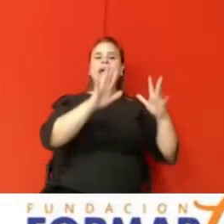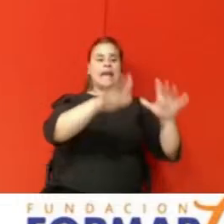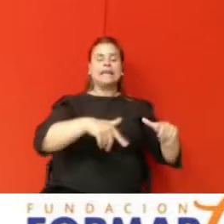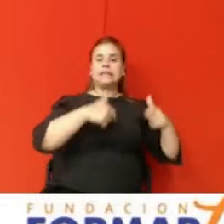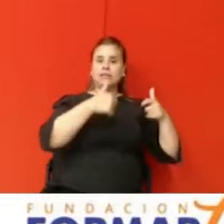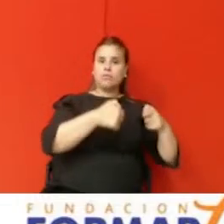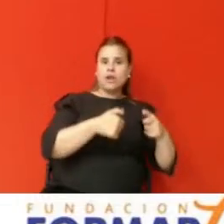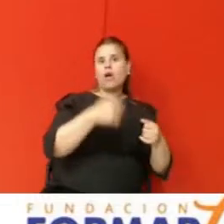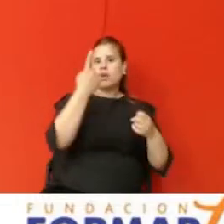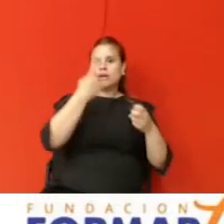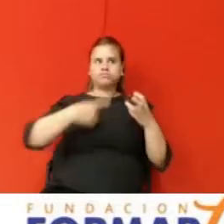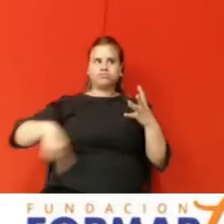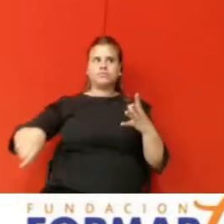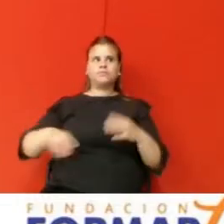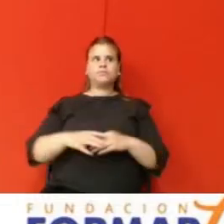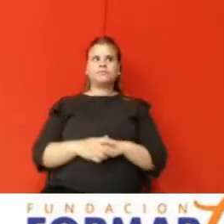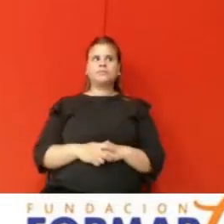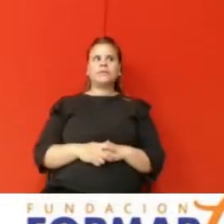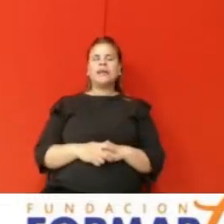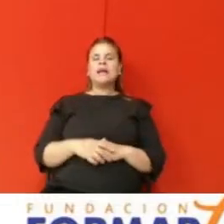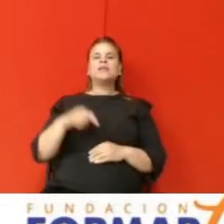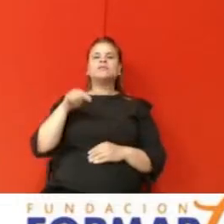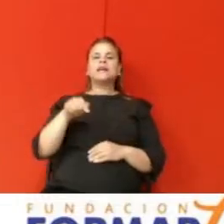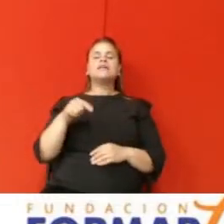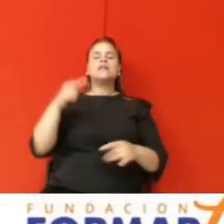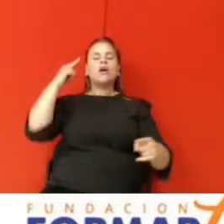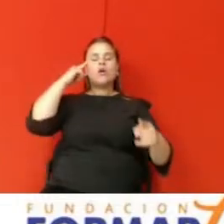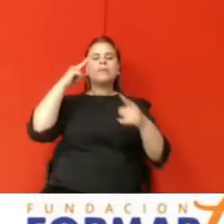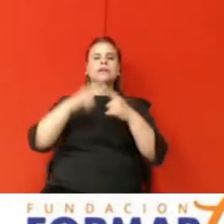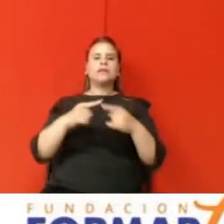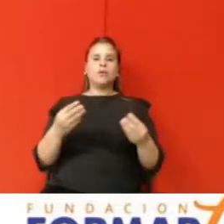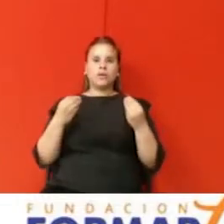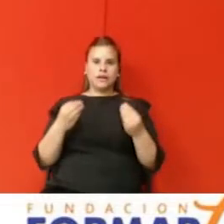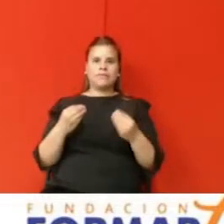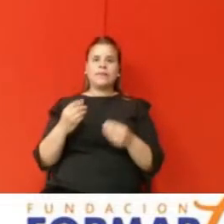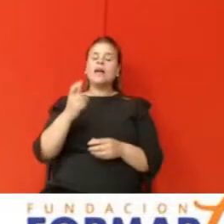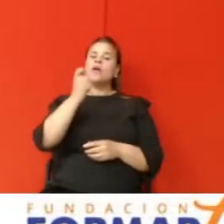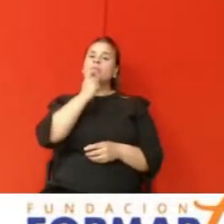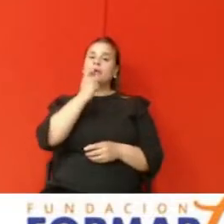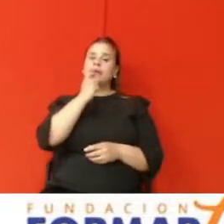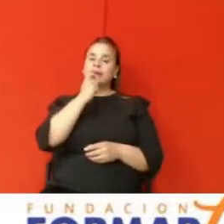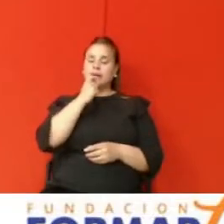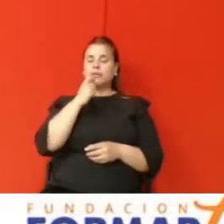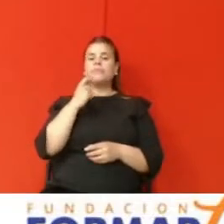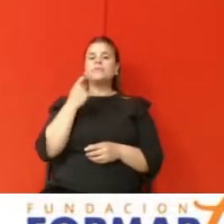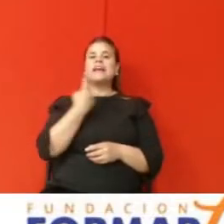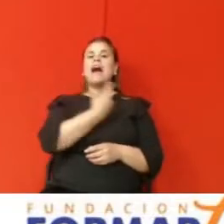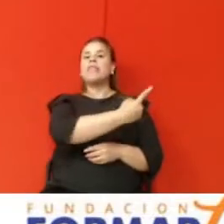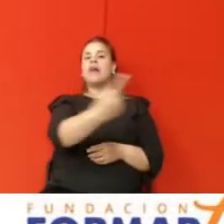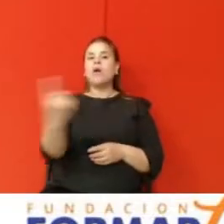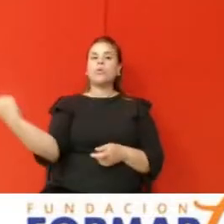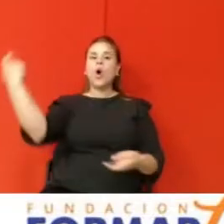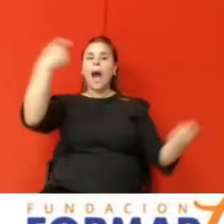cuidar del adulto mayor. En nuestra residencia nosotros trabajamos en la interdisciplina y